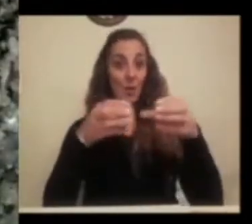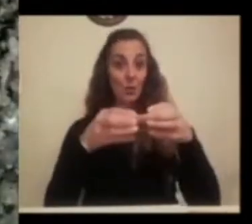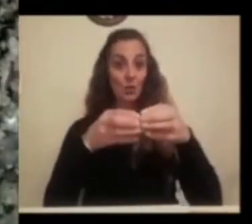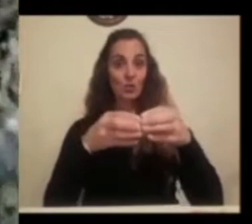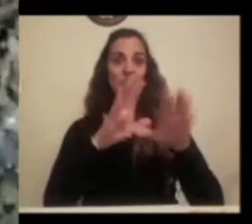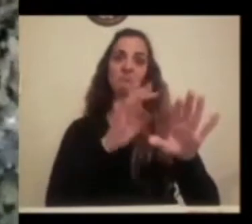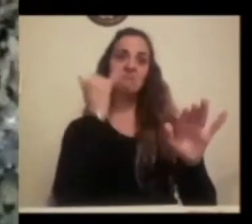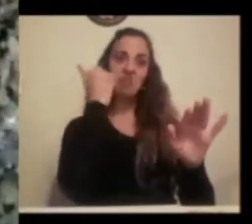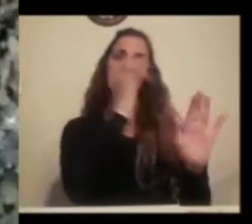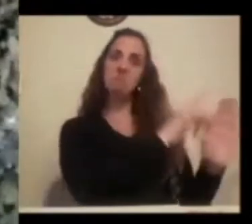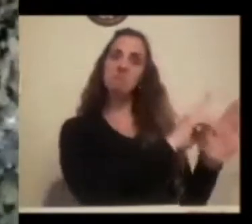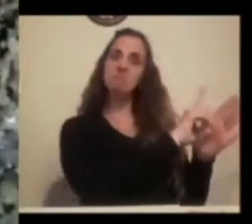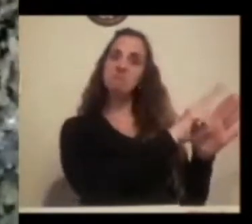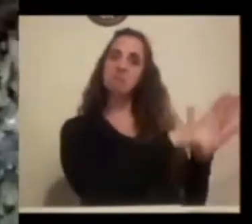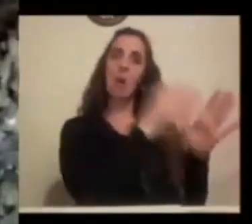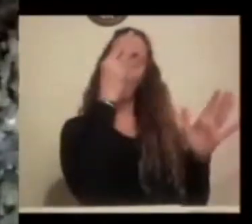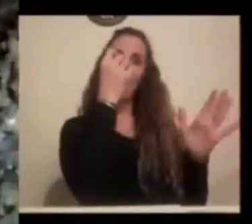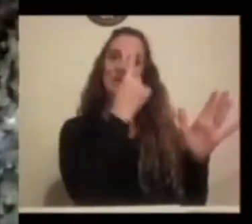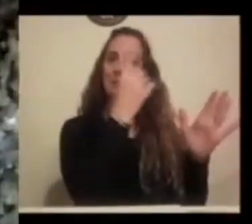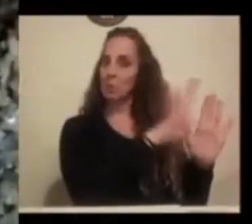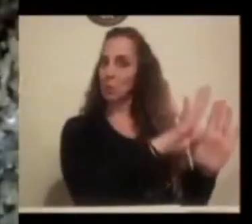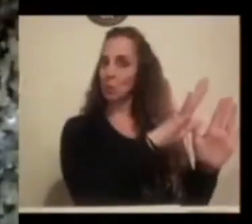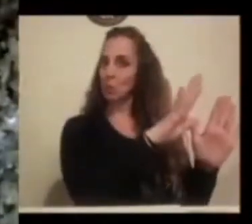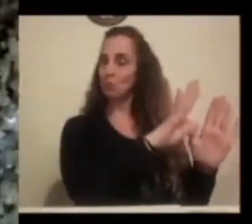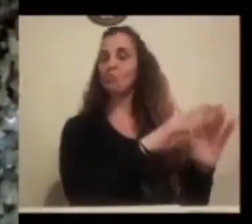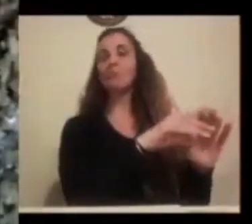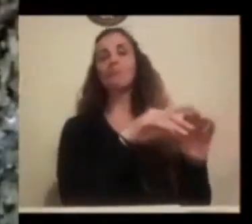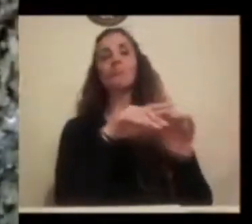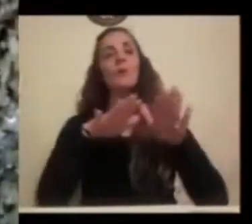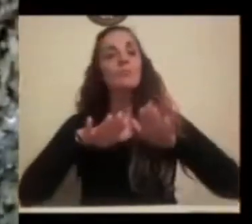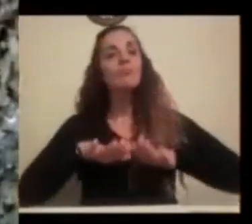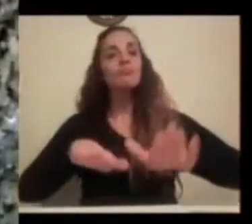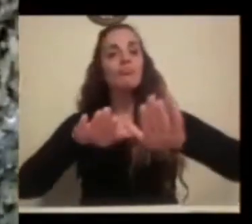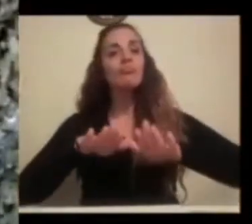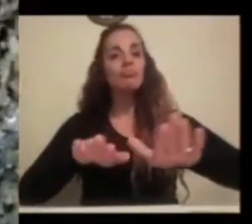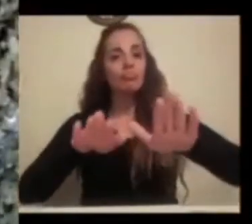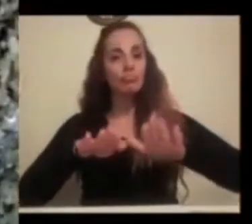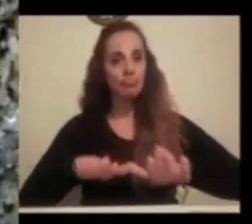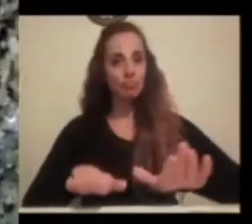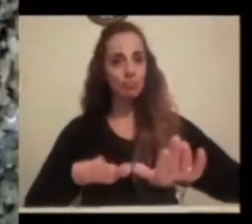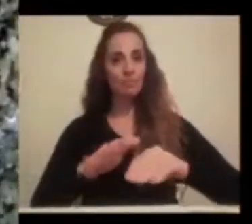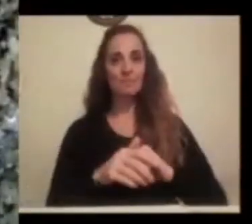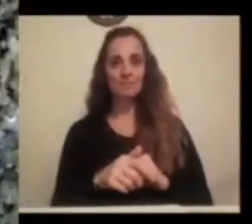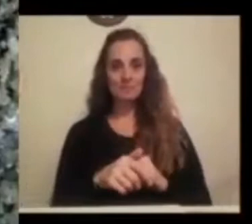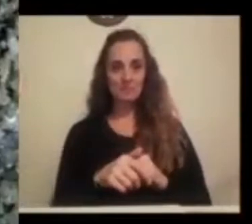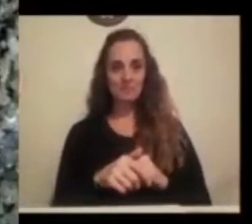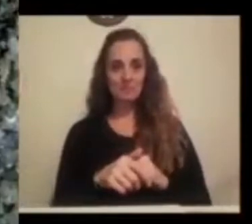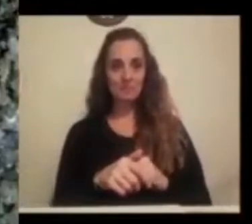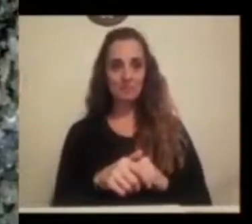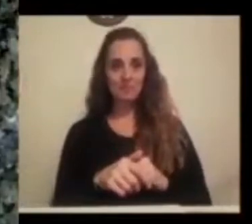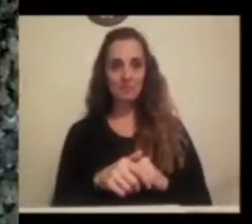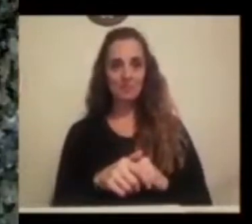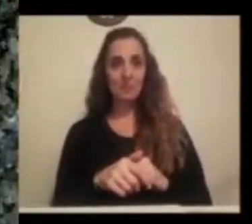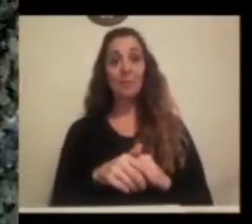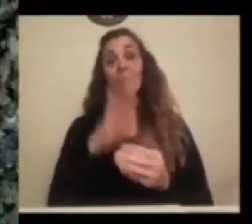Bien, vamos a estirar. Ya tengo el bollito acá, descansó en la heladera, lo vamos a estirar con palote, ¿sí?